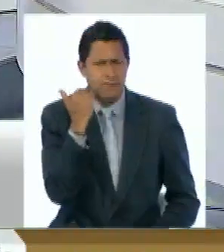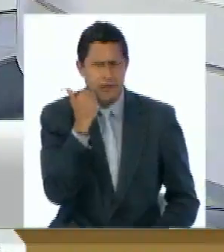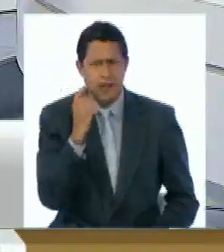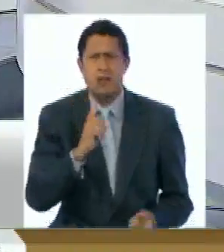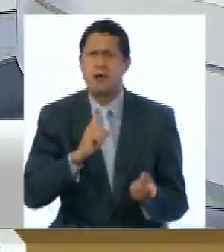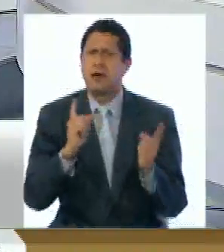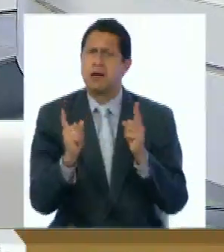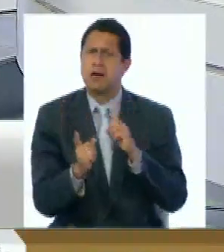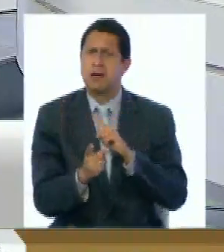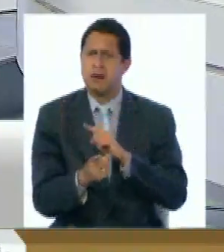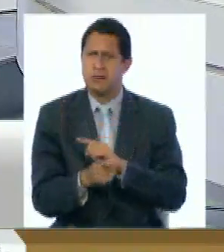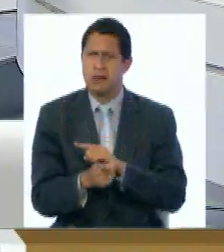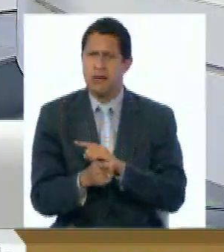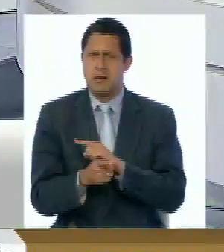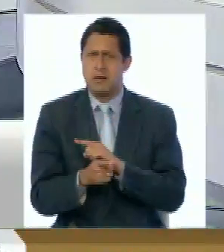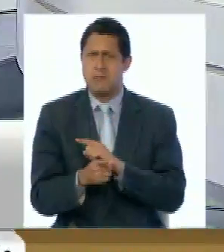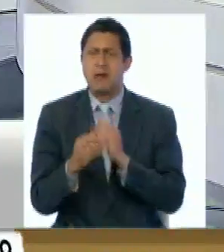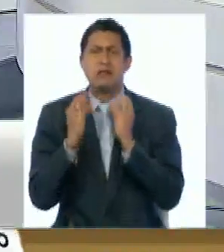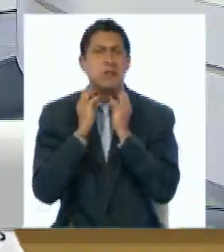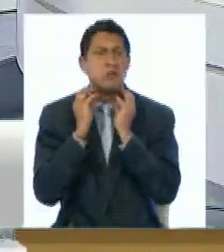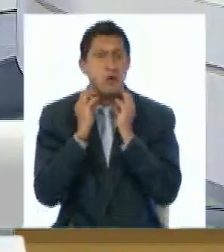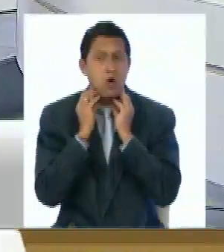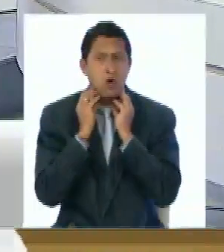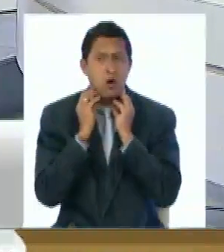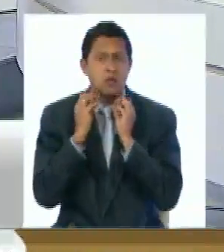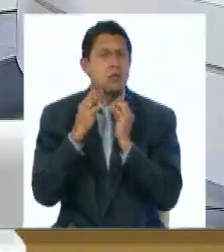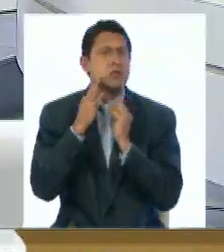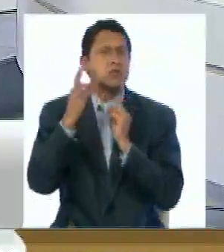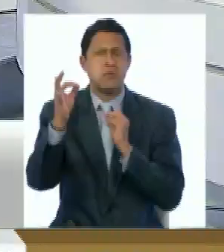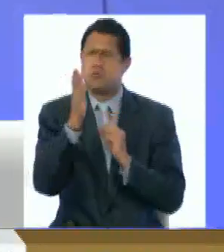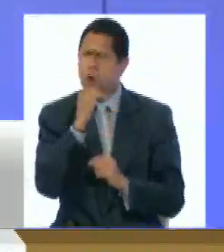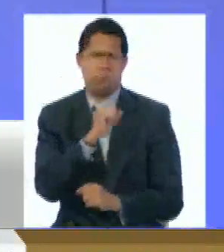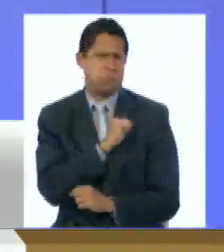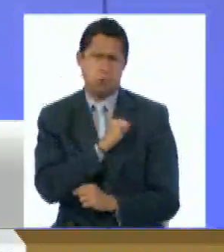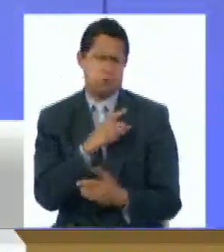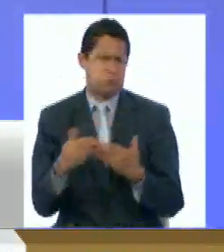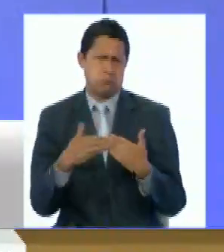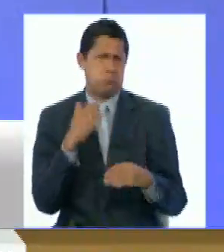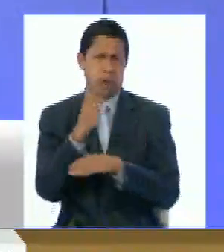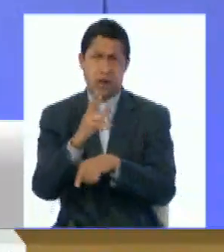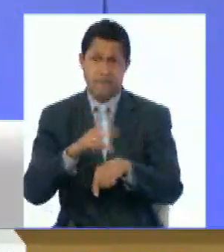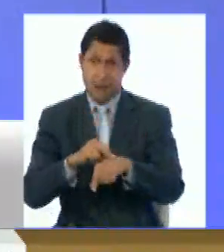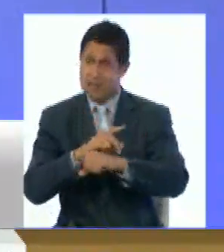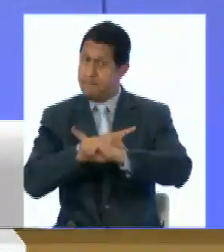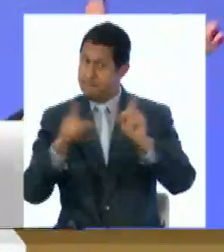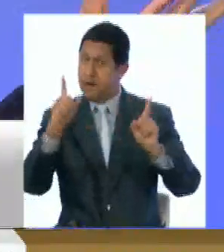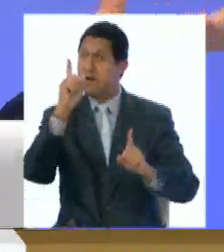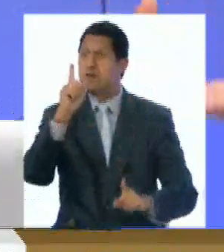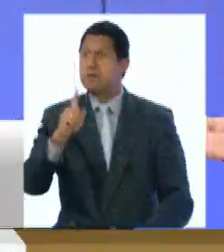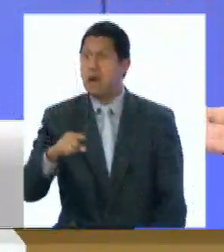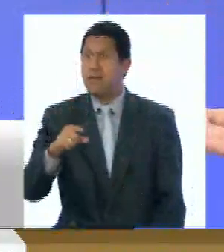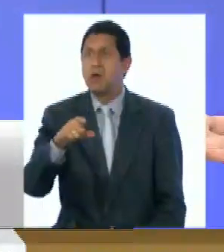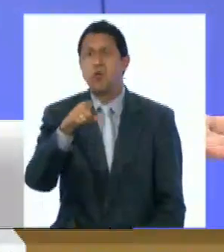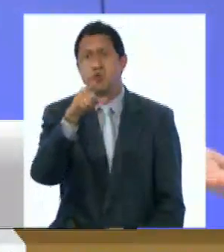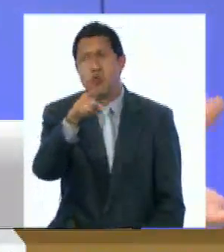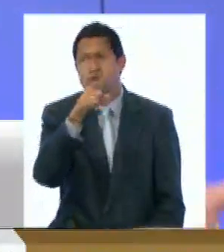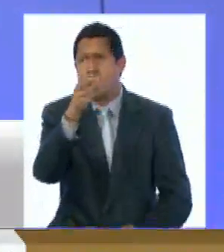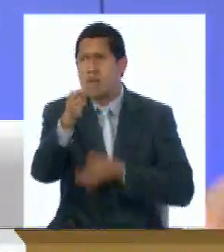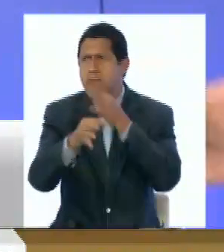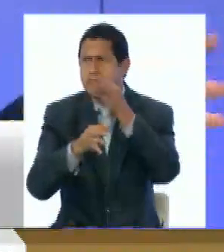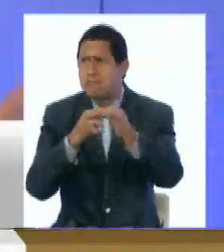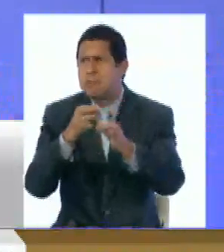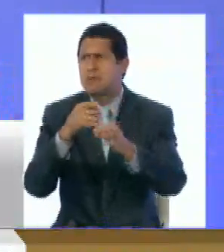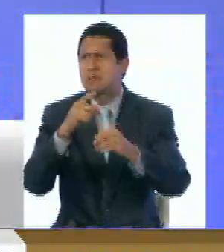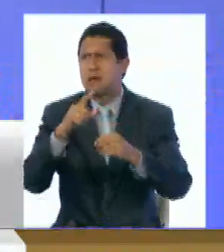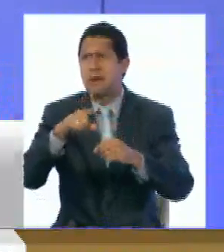las alteraciones de la parte de la tiroides de las biopsias no tener miedo y acudir al médico pero también queremos usted nos va a completar esta